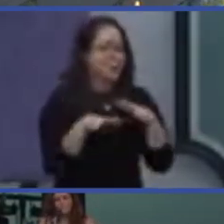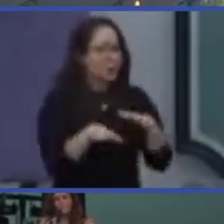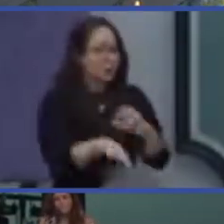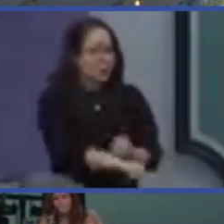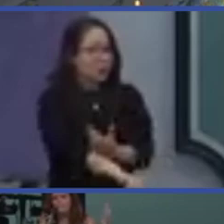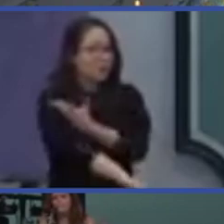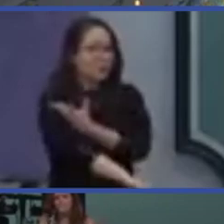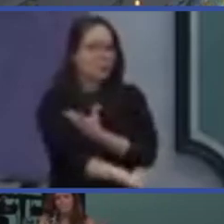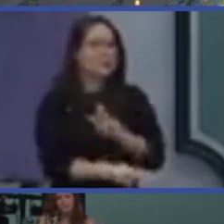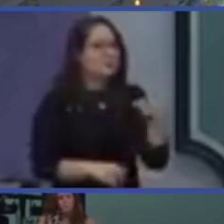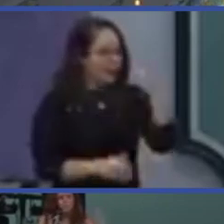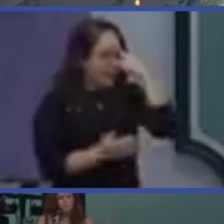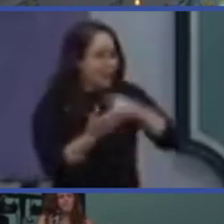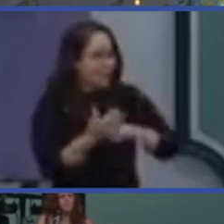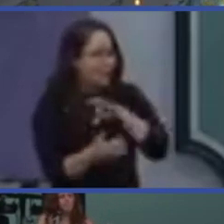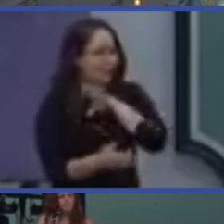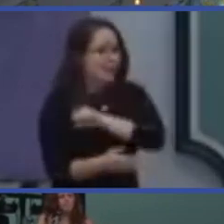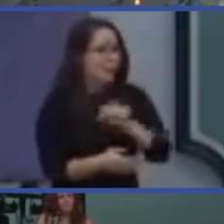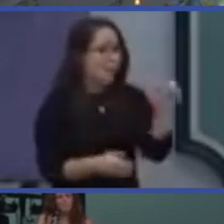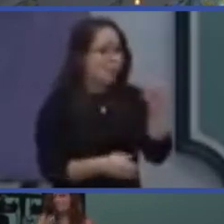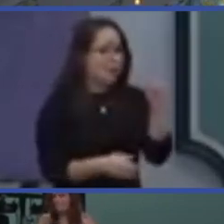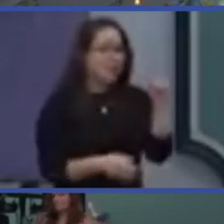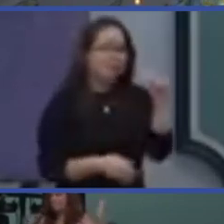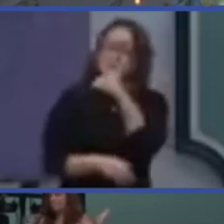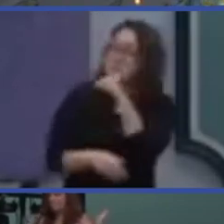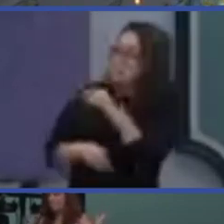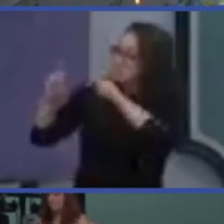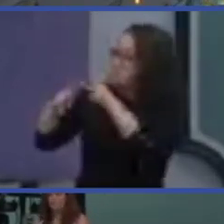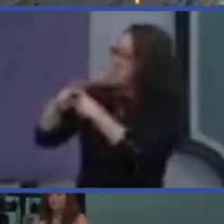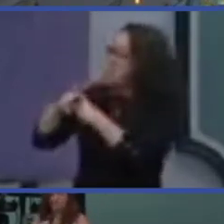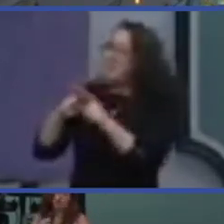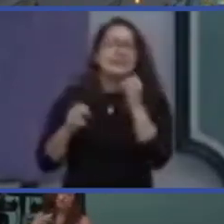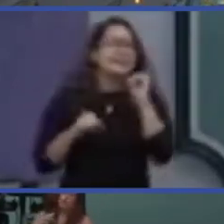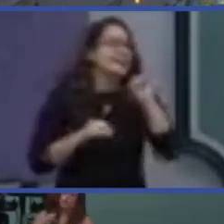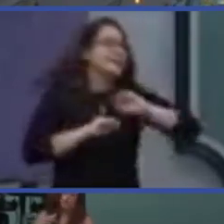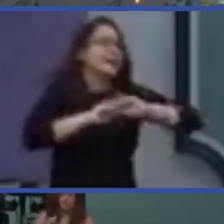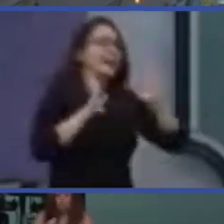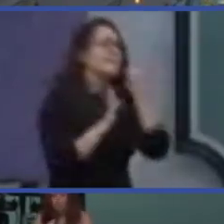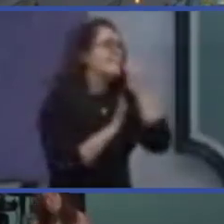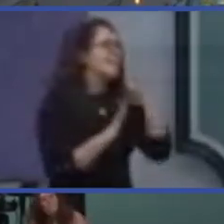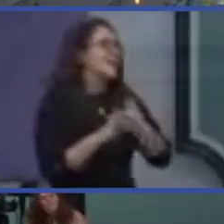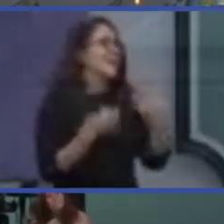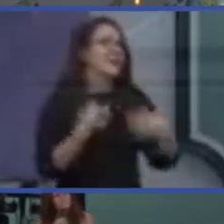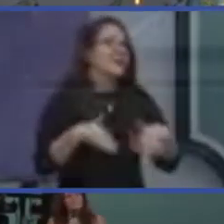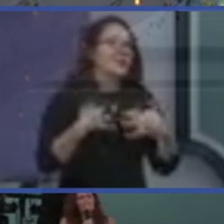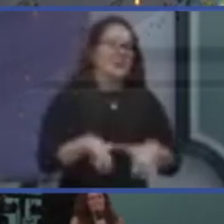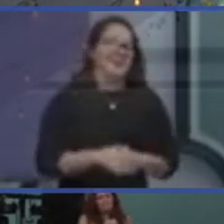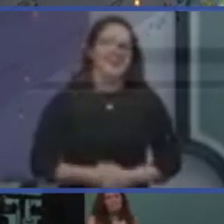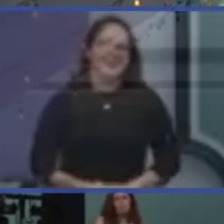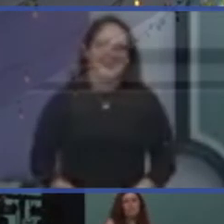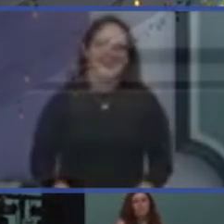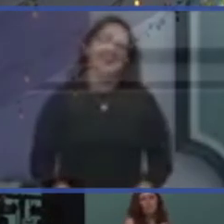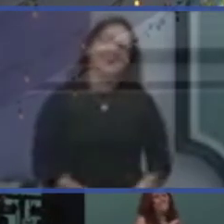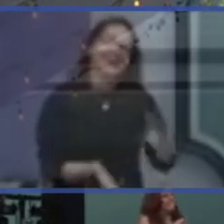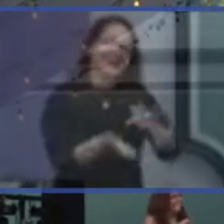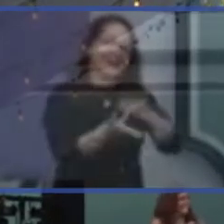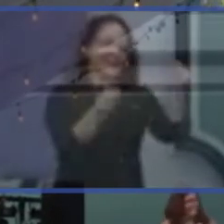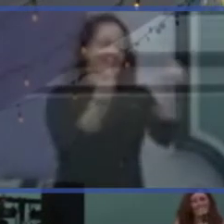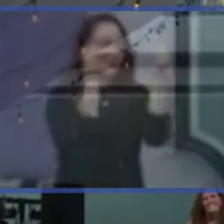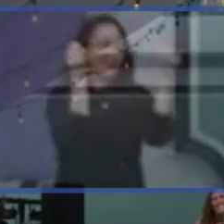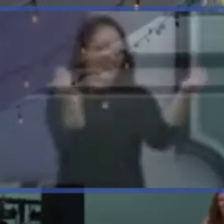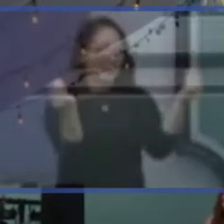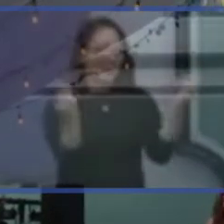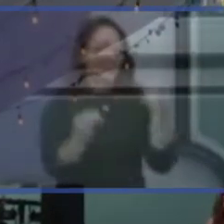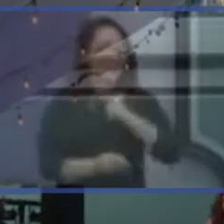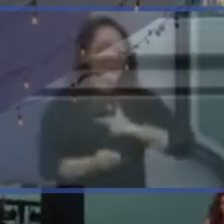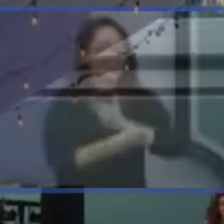cuando alguien les diga vamos a hablar de matemáticas digan si es padrísimo en lugar de decir oh no es aburrido bueno les agradezco mucho es un placer estar aquí gracias